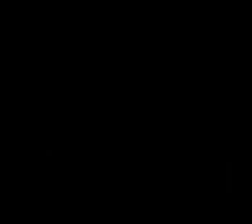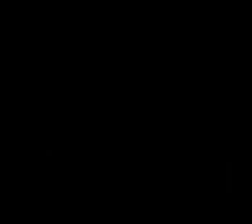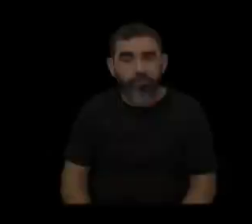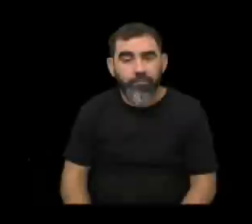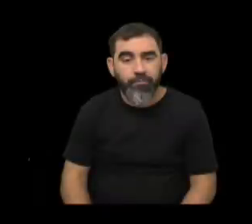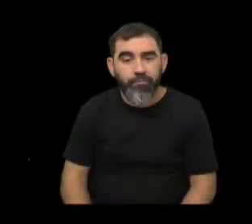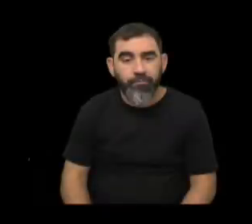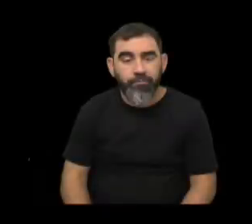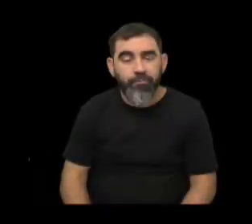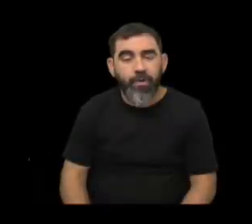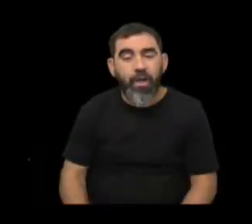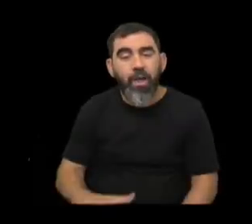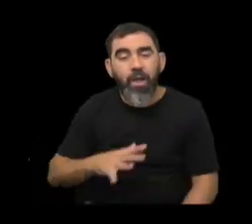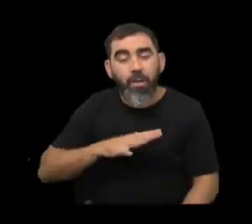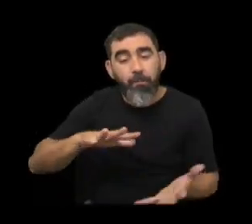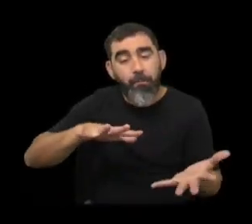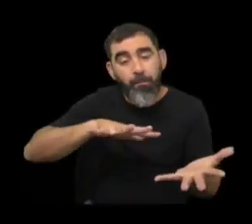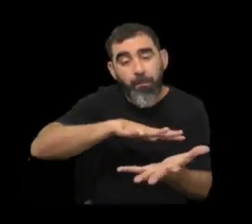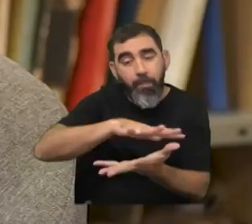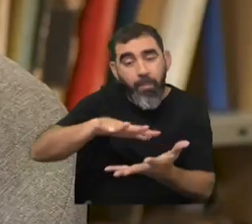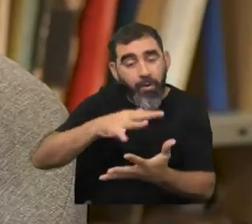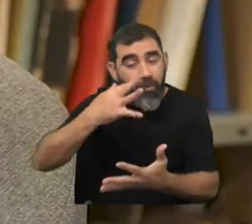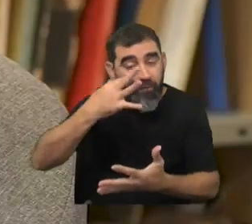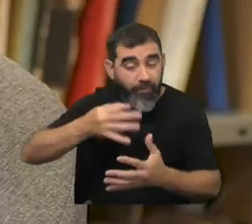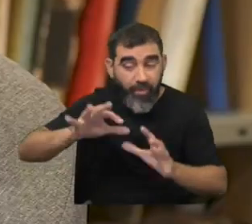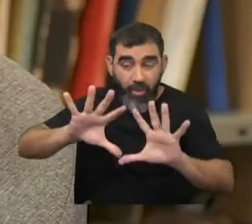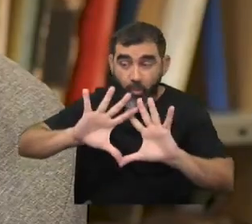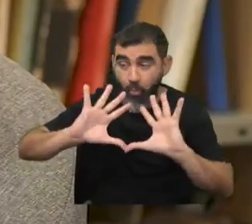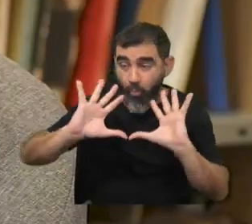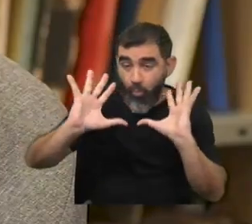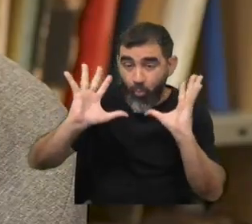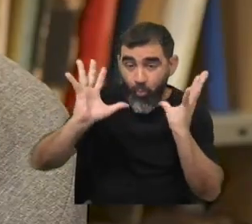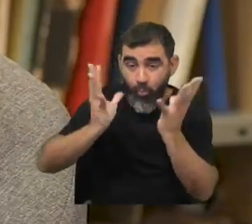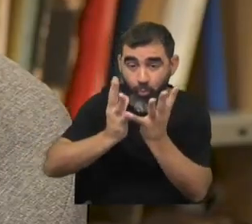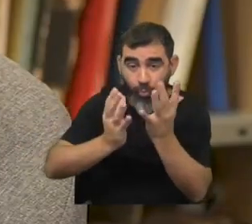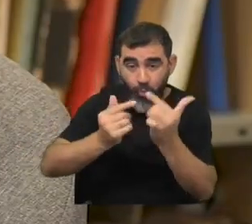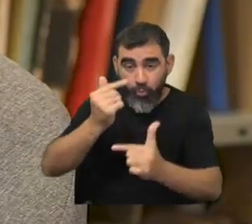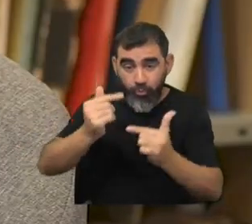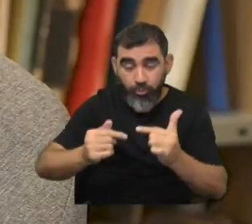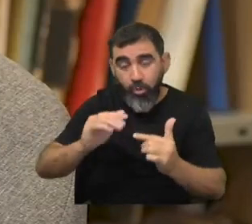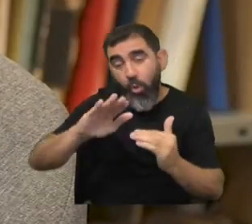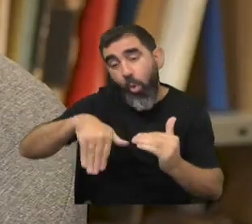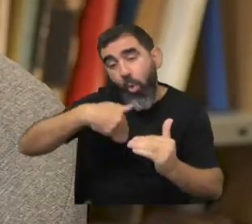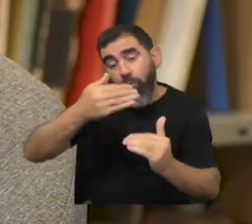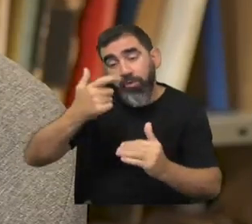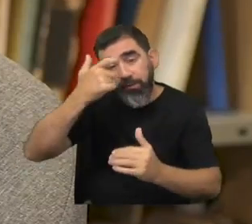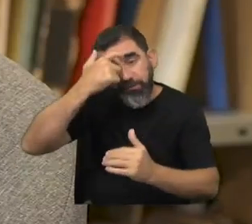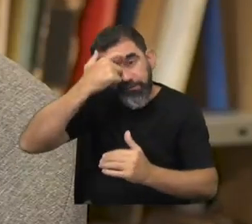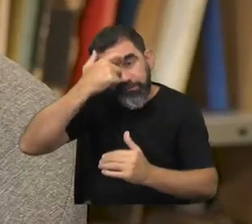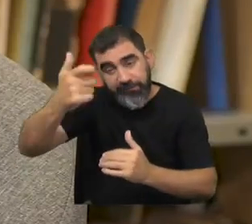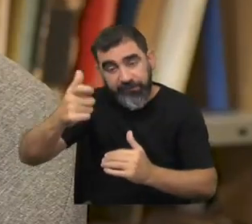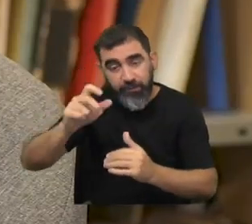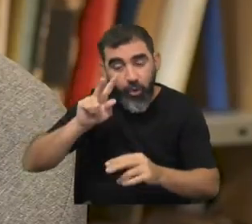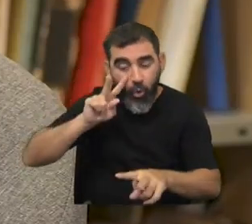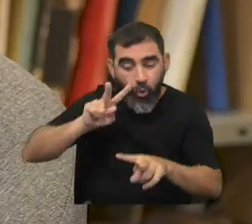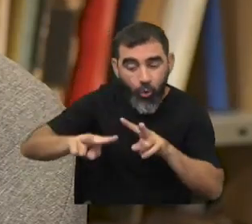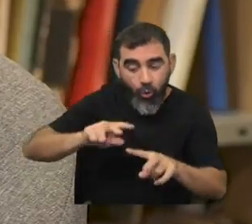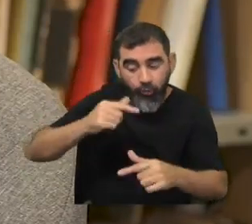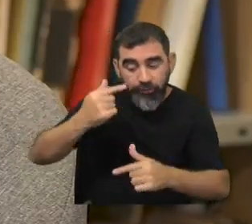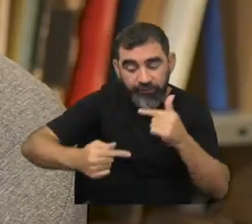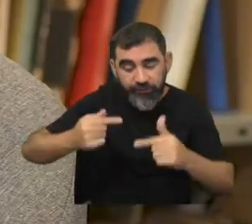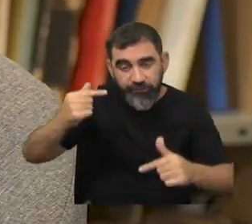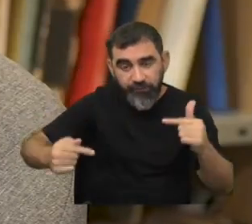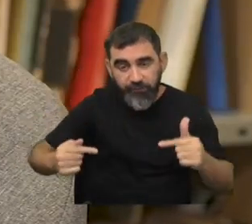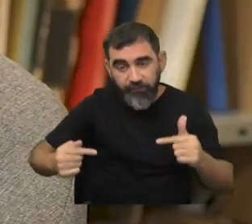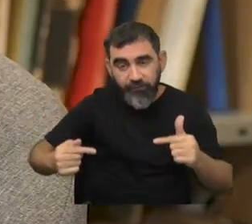Nosotros tenemos un plano que es el plano de la realidad, del mundo donde acontecen los fenómenos, y tenemos a la ciencia que observa esos fenómenos y